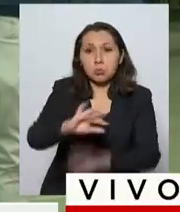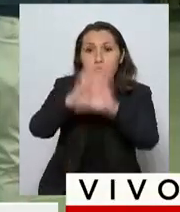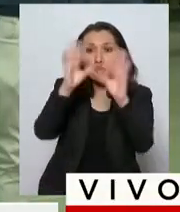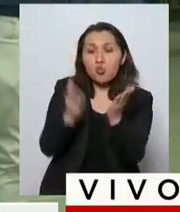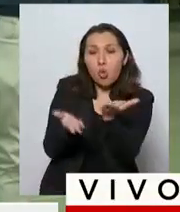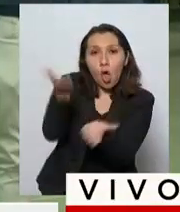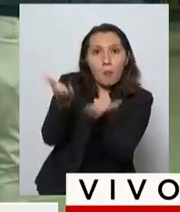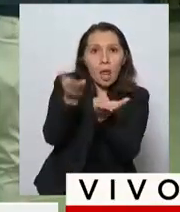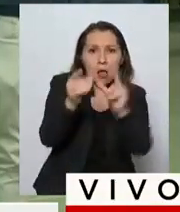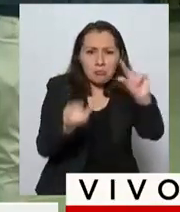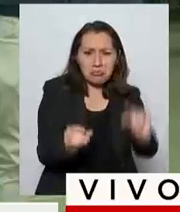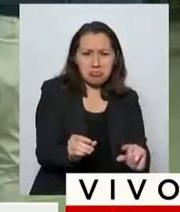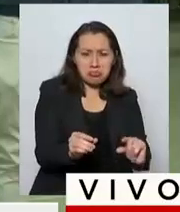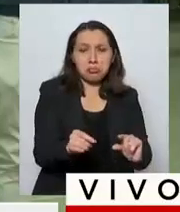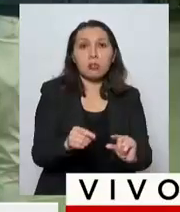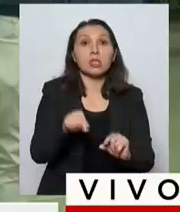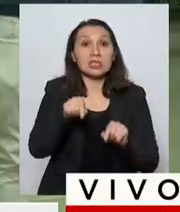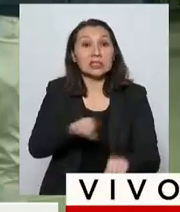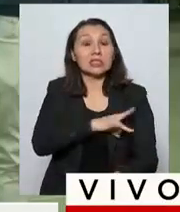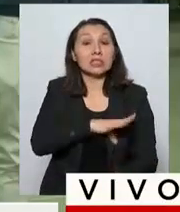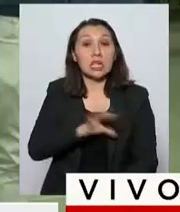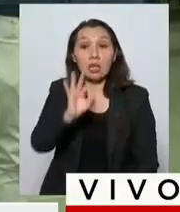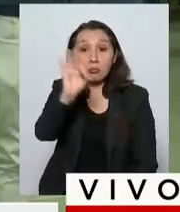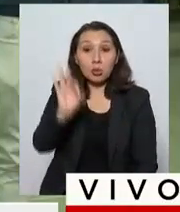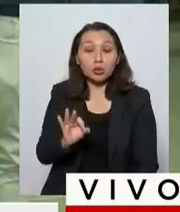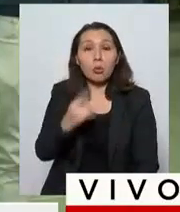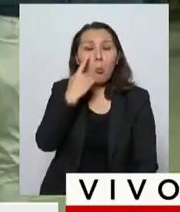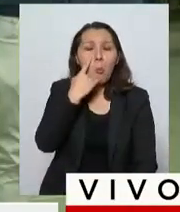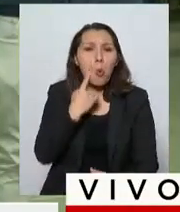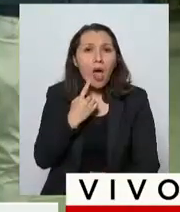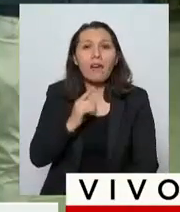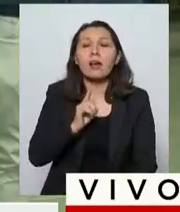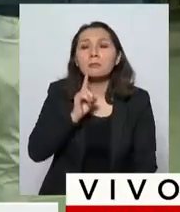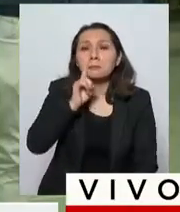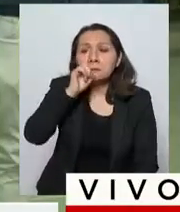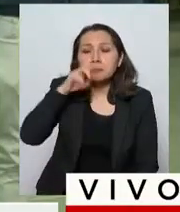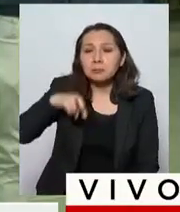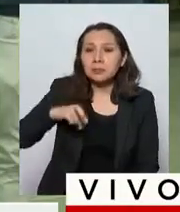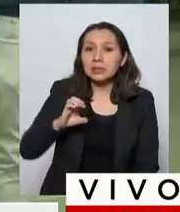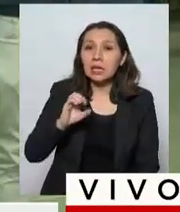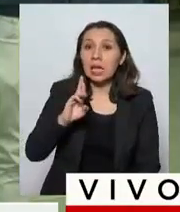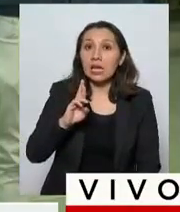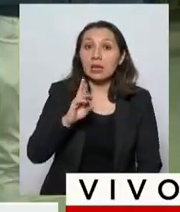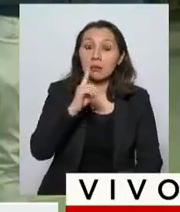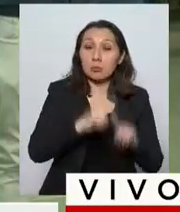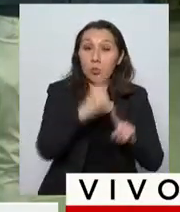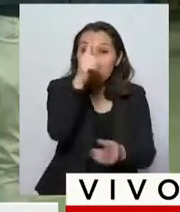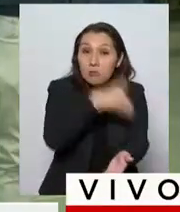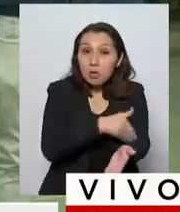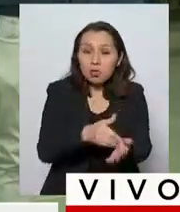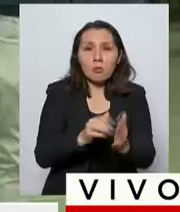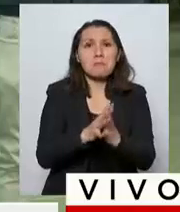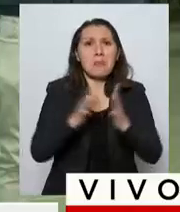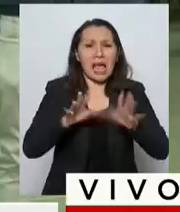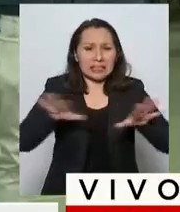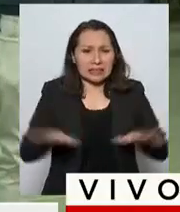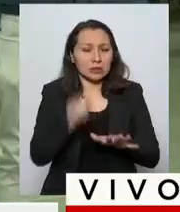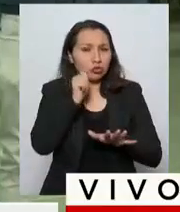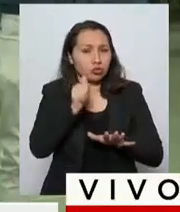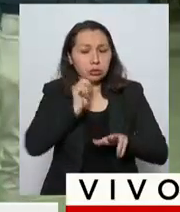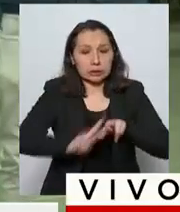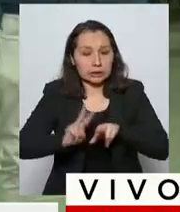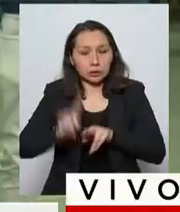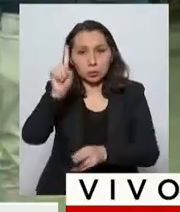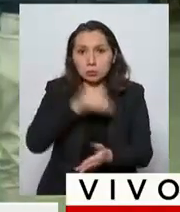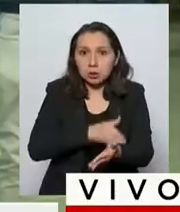que Chile tiene una de las tasas de testeos con PCR por millón de habitantes más altas del mundo y que a